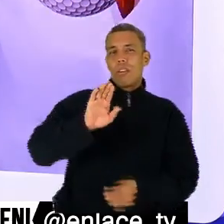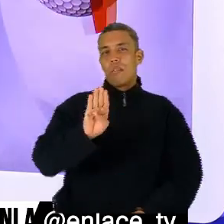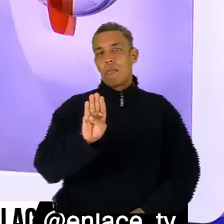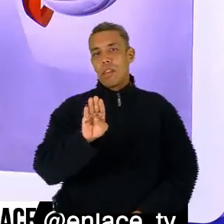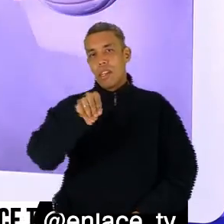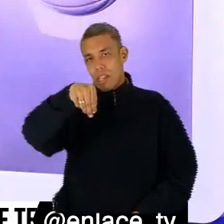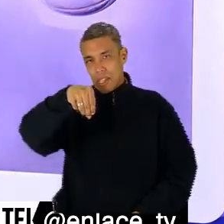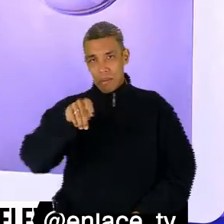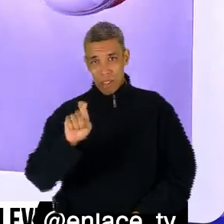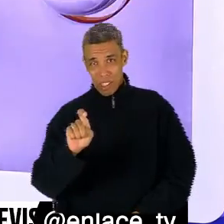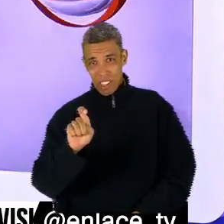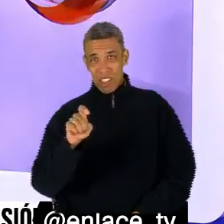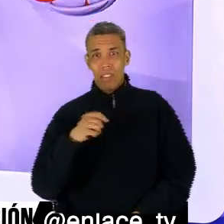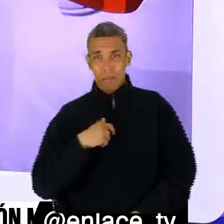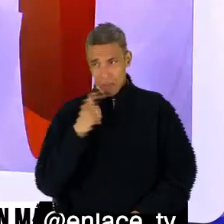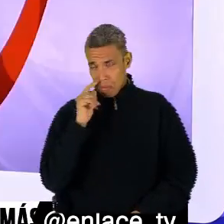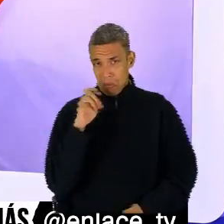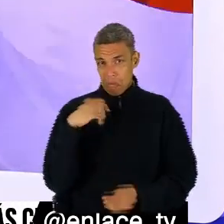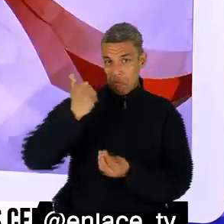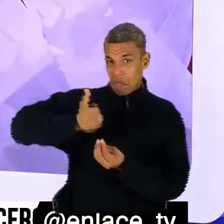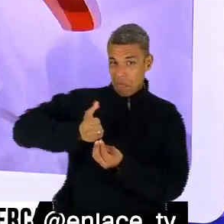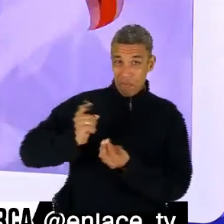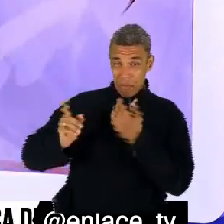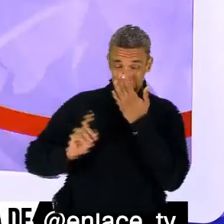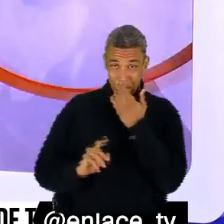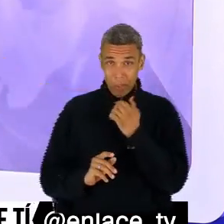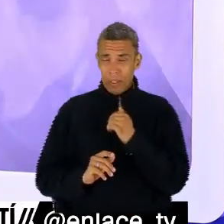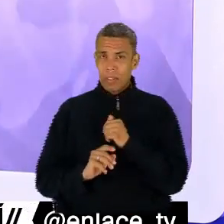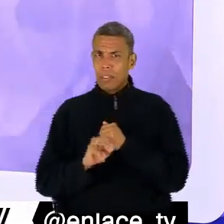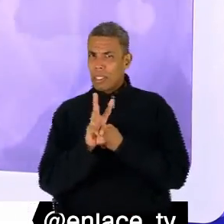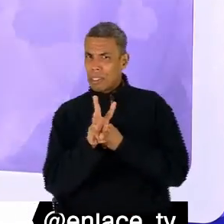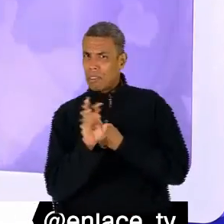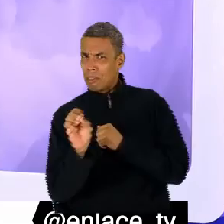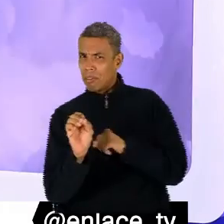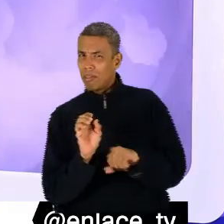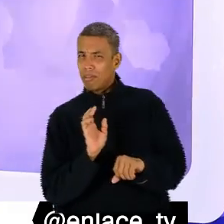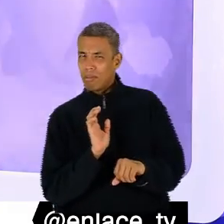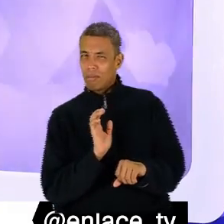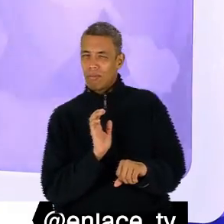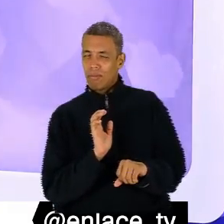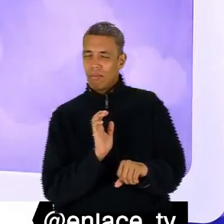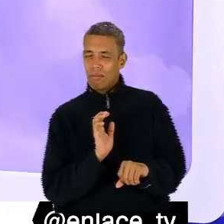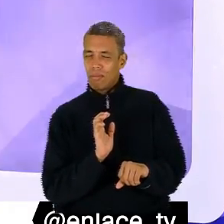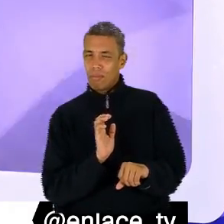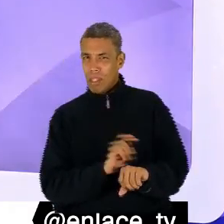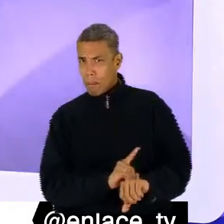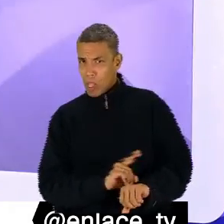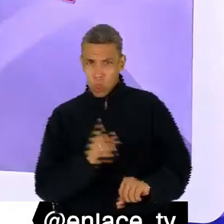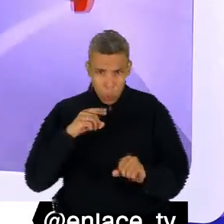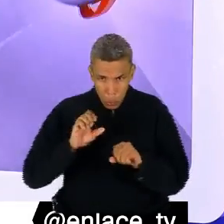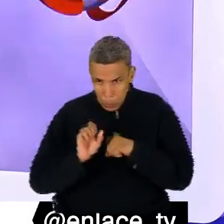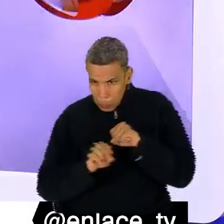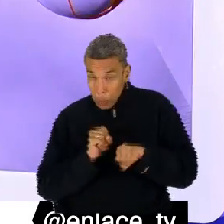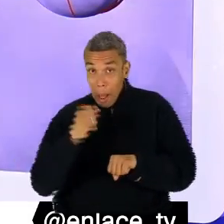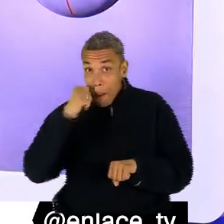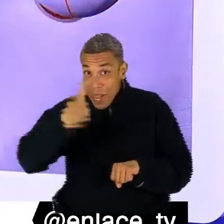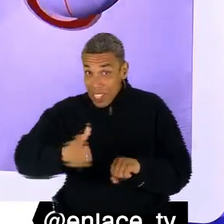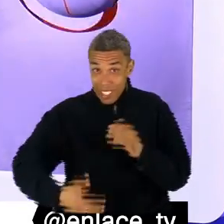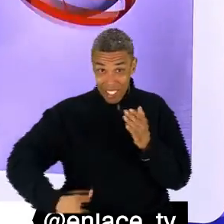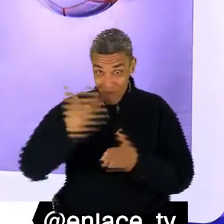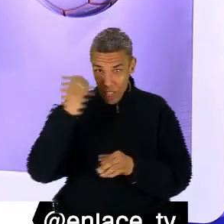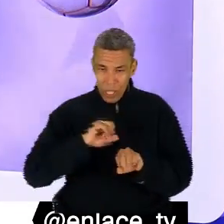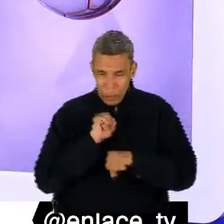ahí de 30 pilotos. Fue toda una sensación cuando llegó Mariana Pajón a la pista en el día de hoy. Ya mañana inician las competencias